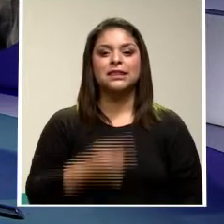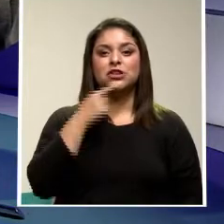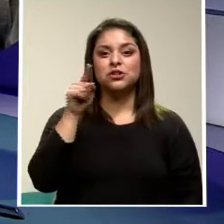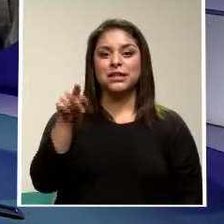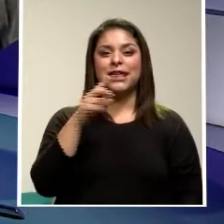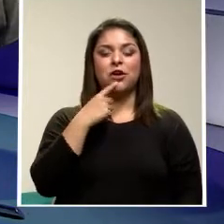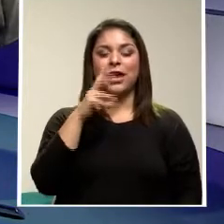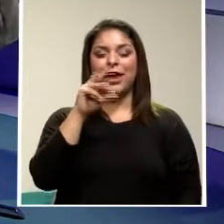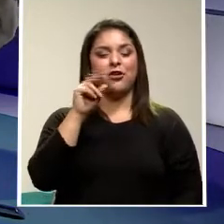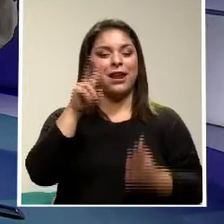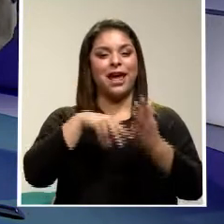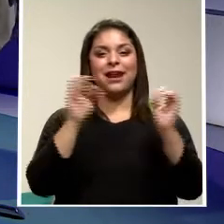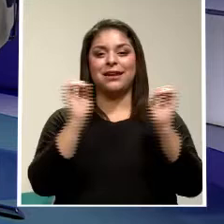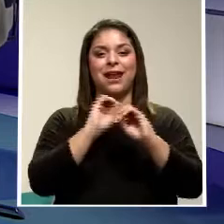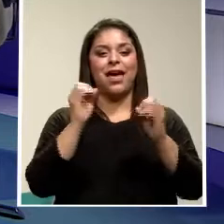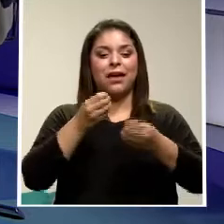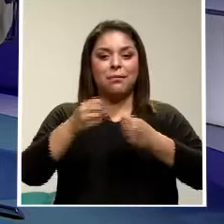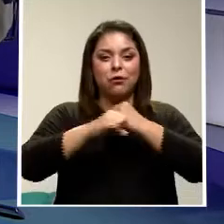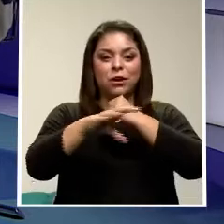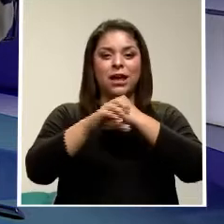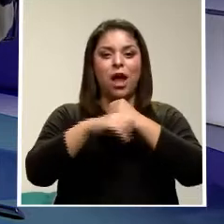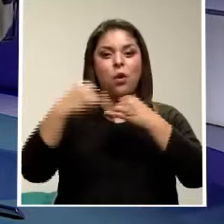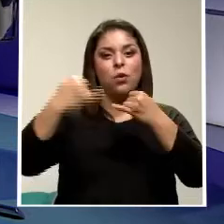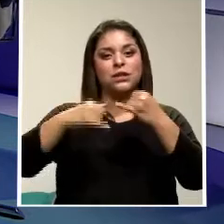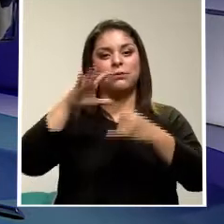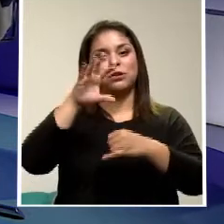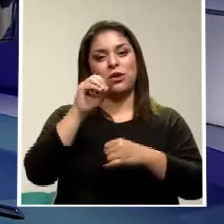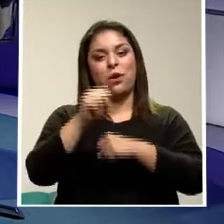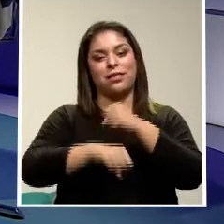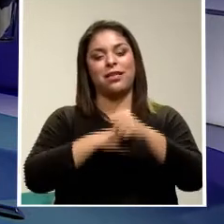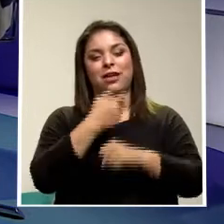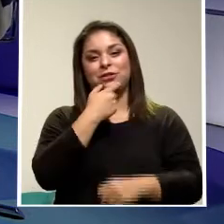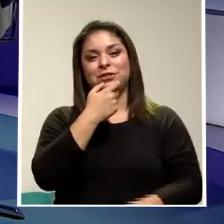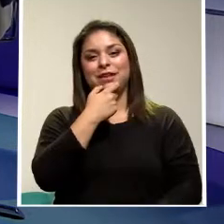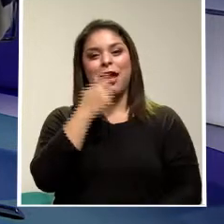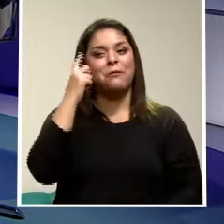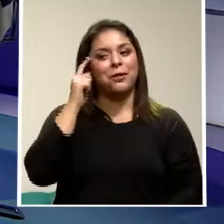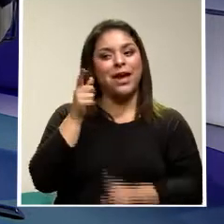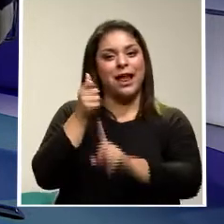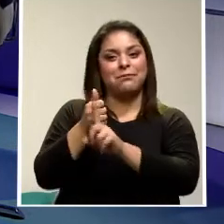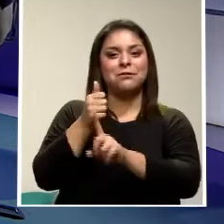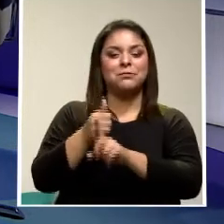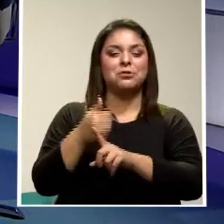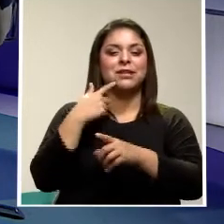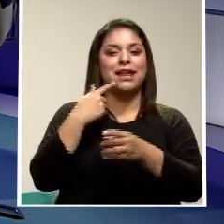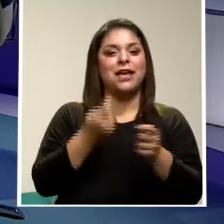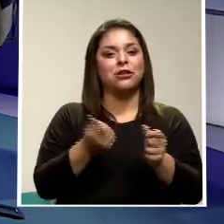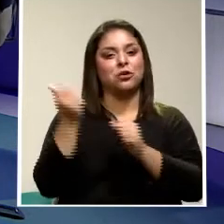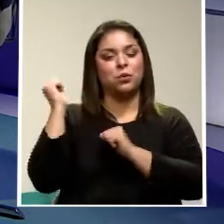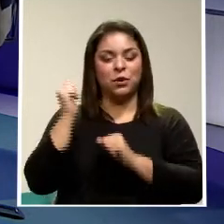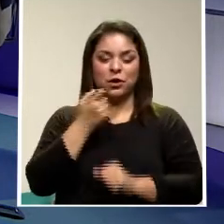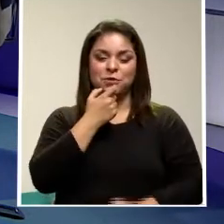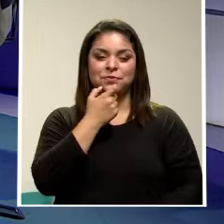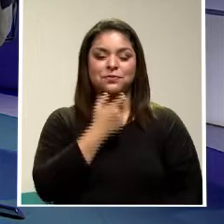sería tan radical como, porque Borges mismo quedaría excluido, o por lo menos parte de su obra,